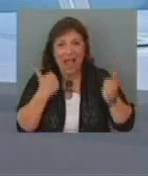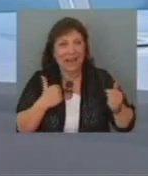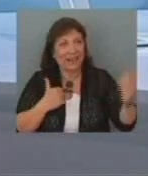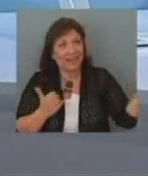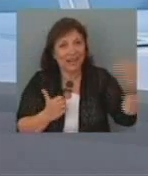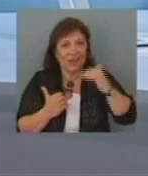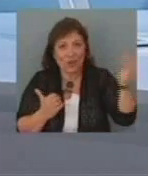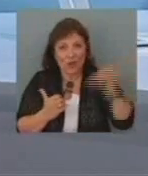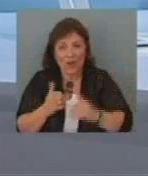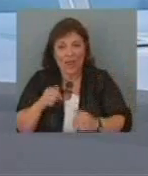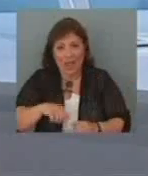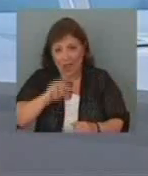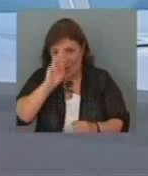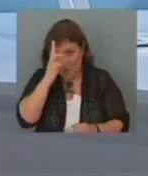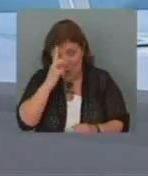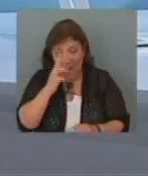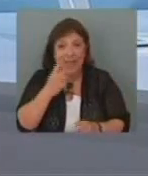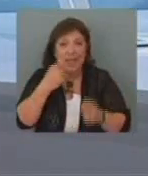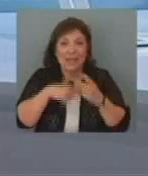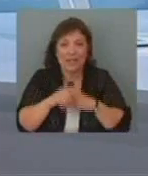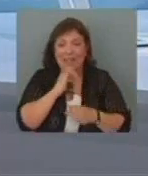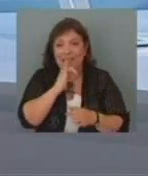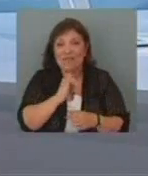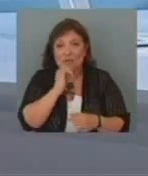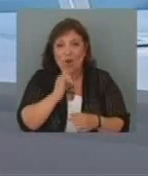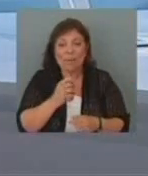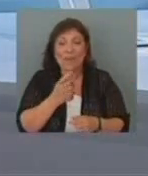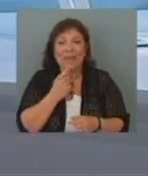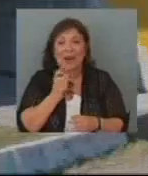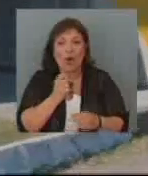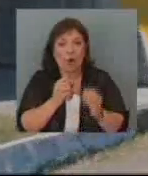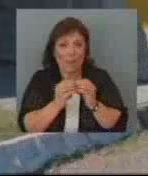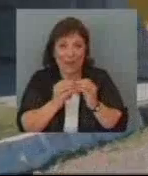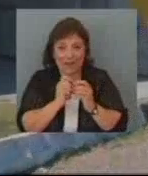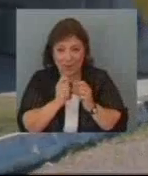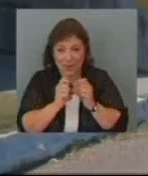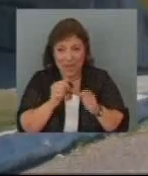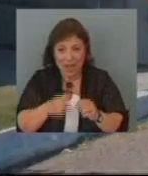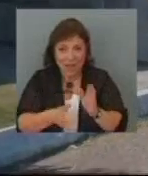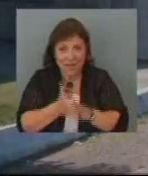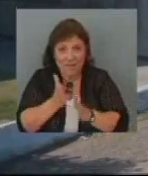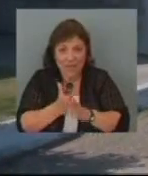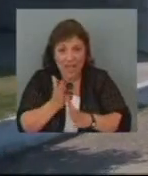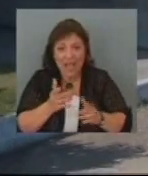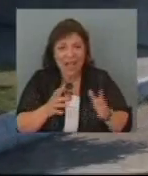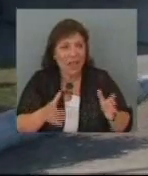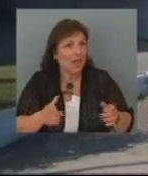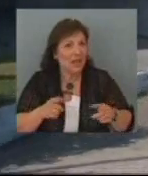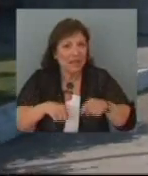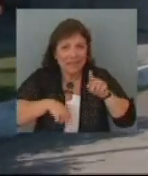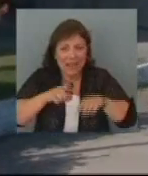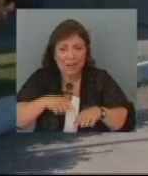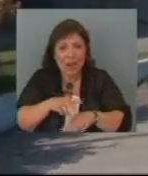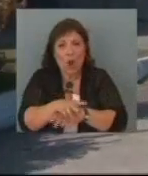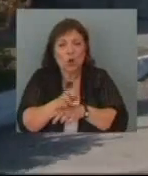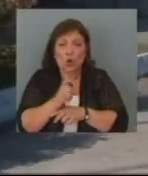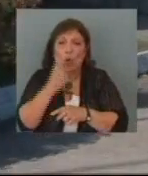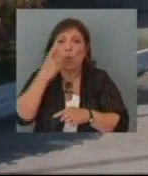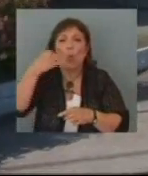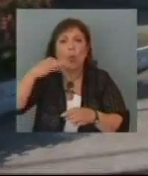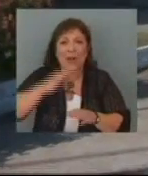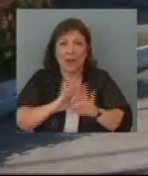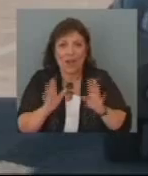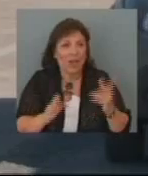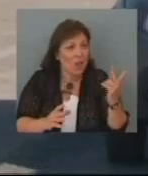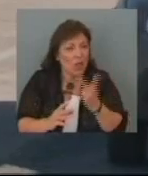argentinos a nuestro país. El informe es de Daniel Rojas. Es inminente la puesta en práctica del trámite de control único en cada una de